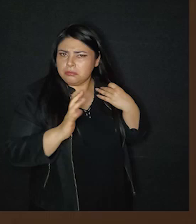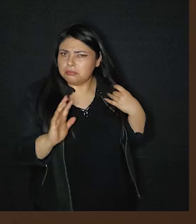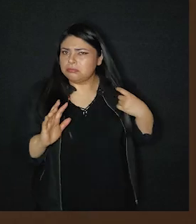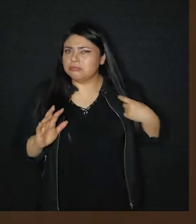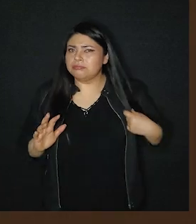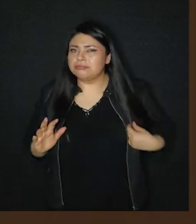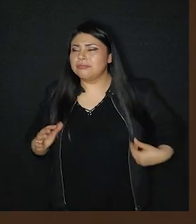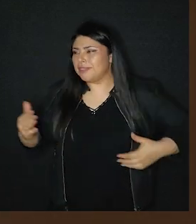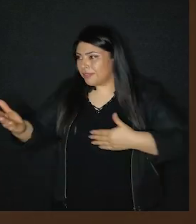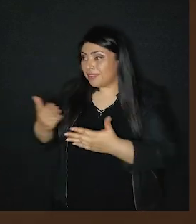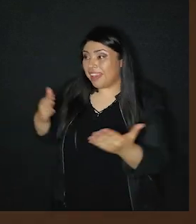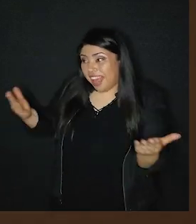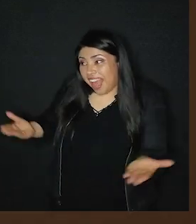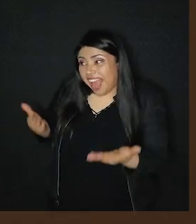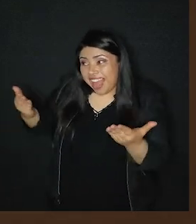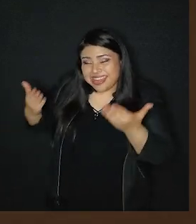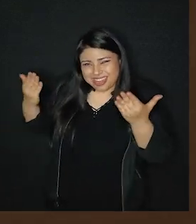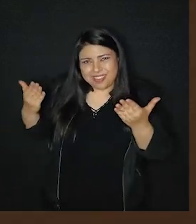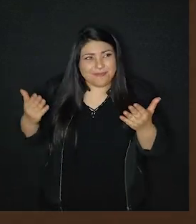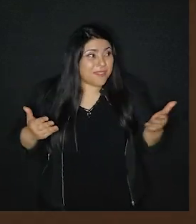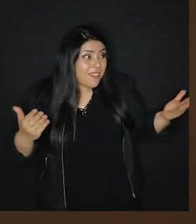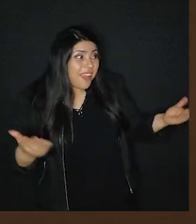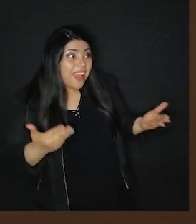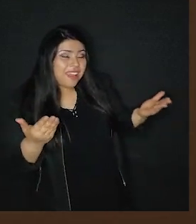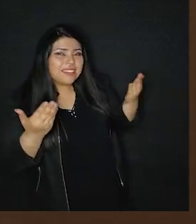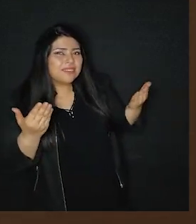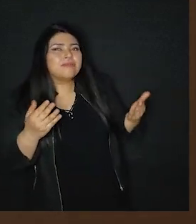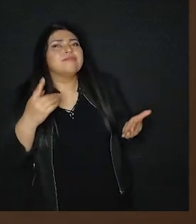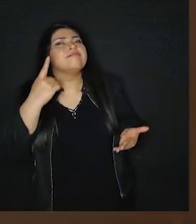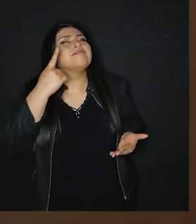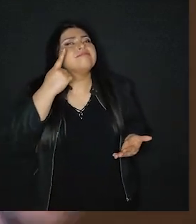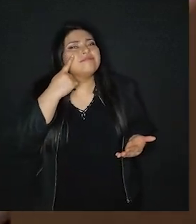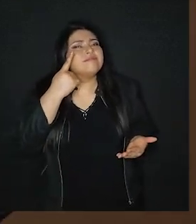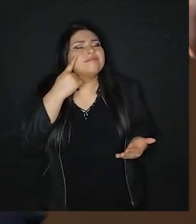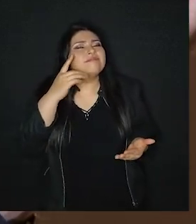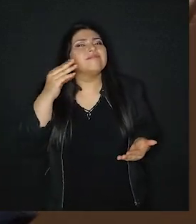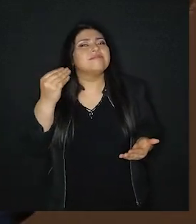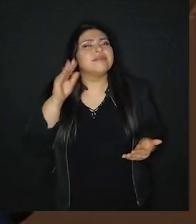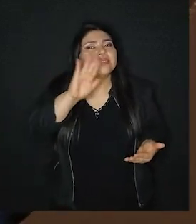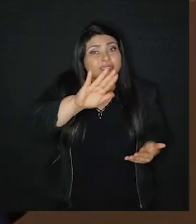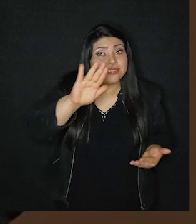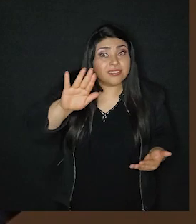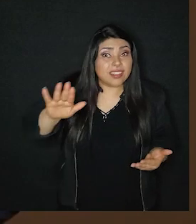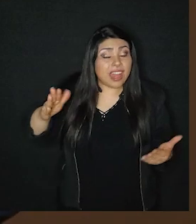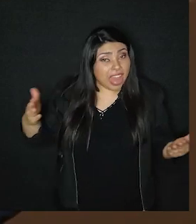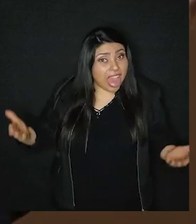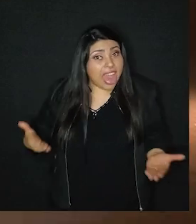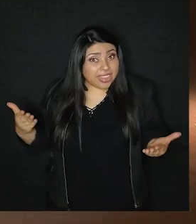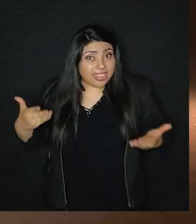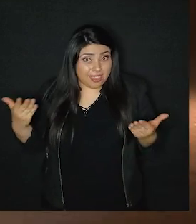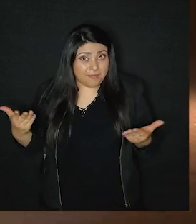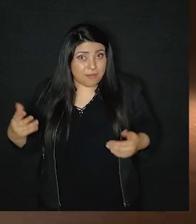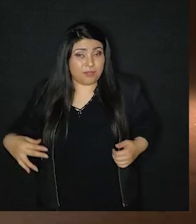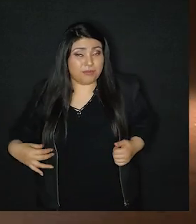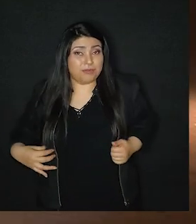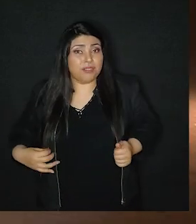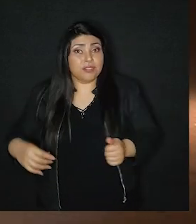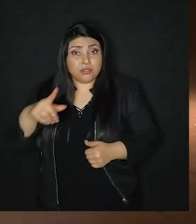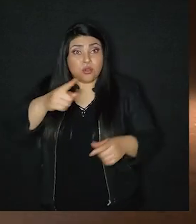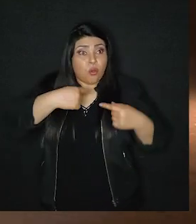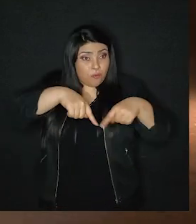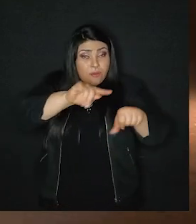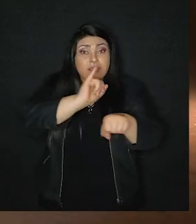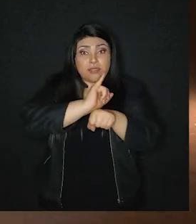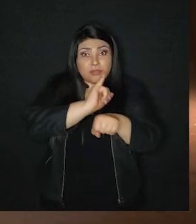unos a los otros nos exhortamos los unos a los otros te digo todo esto para motivarte que si está haciendo tu